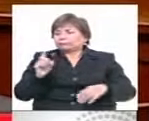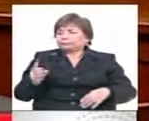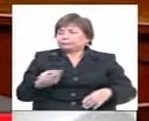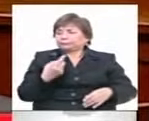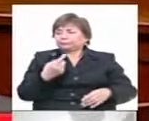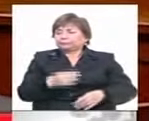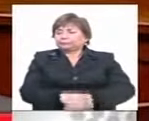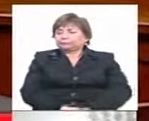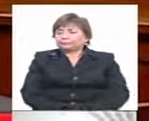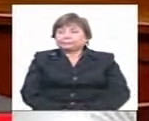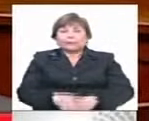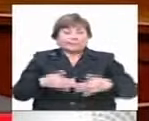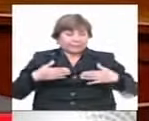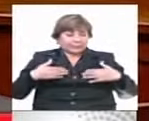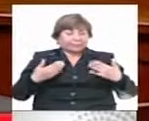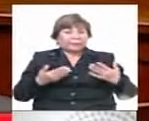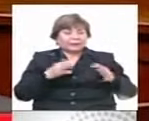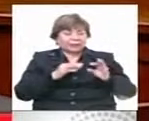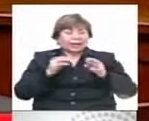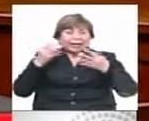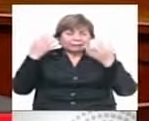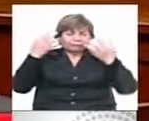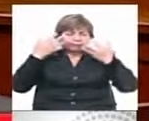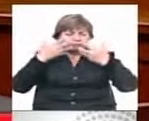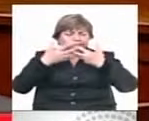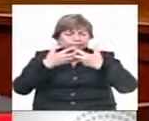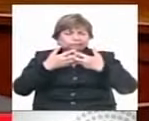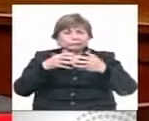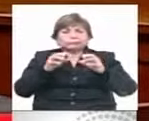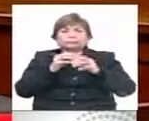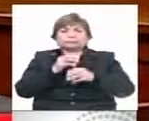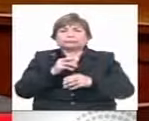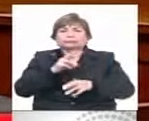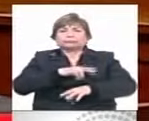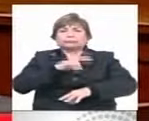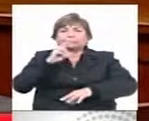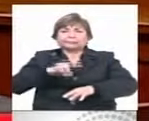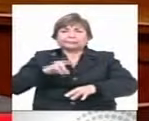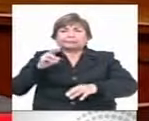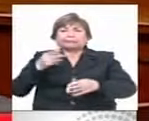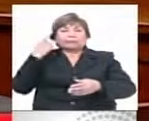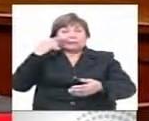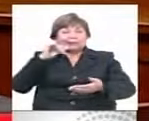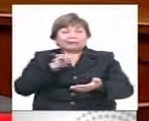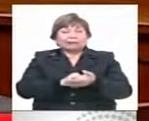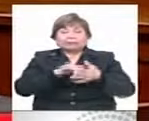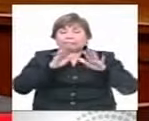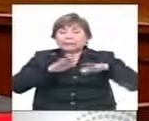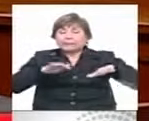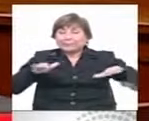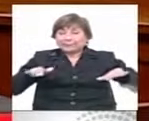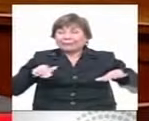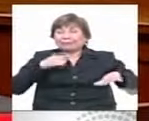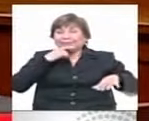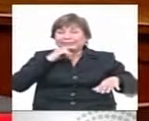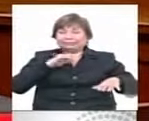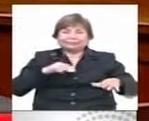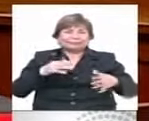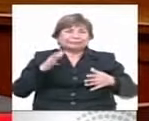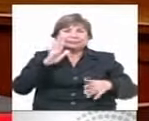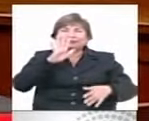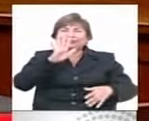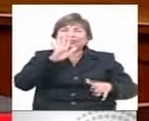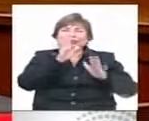Infancia, que promueve el trabajo articulado con los gobiernos regionales y locales para que las niñas y niños menores de 5